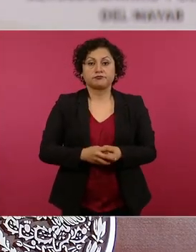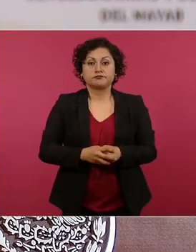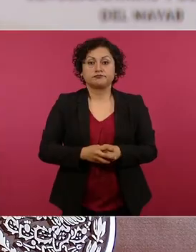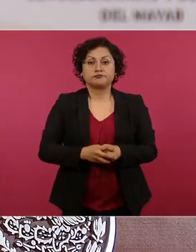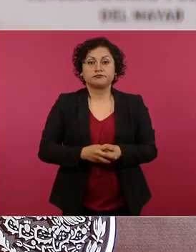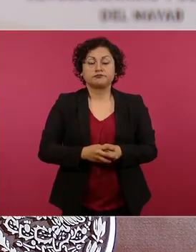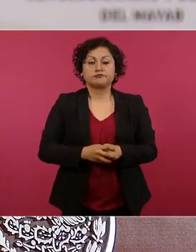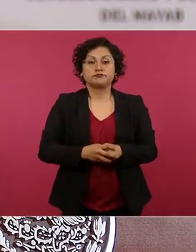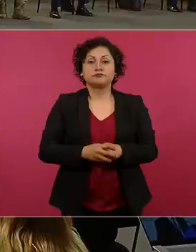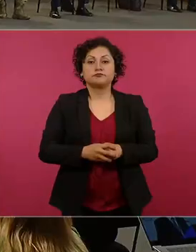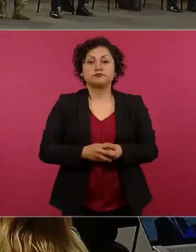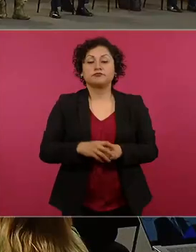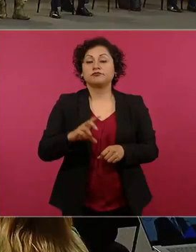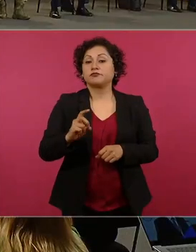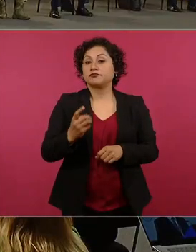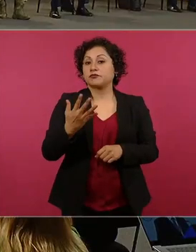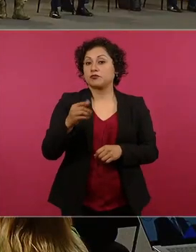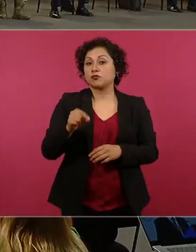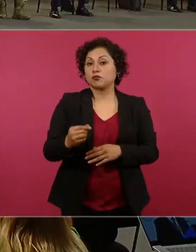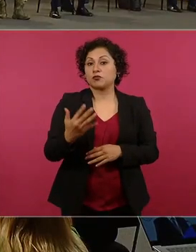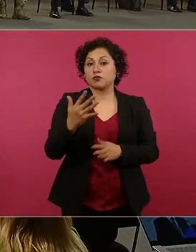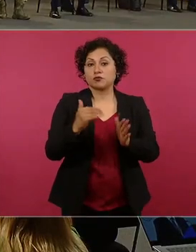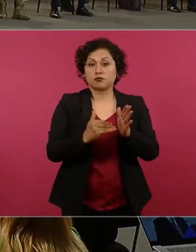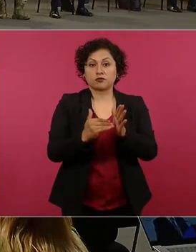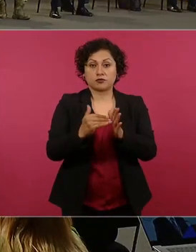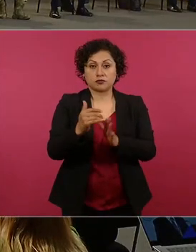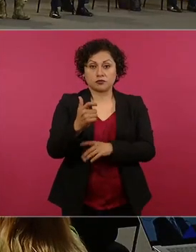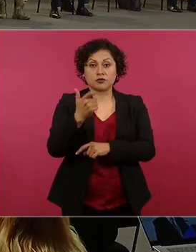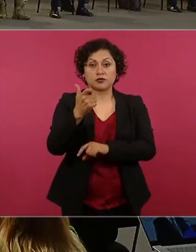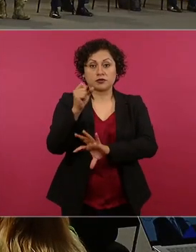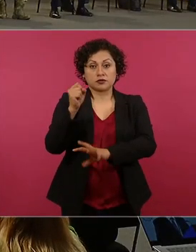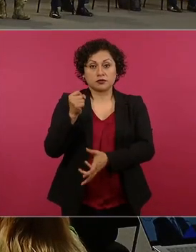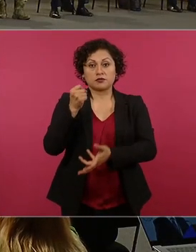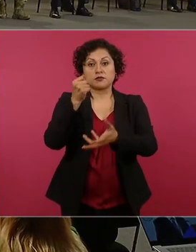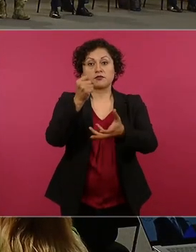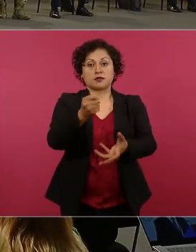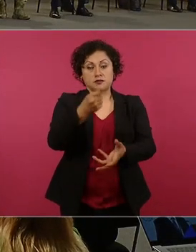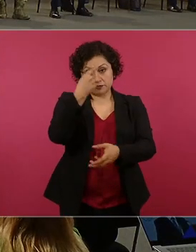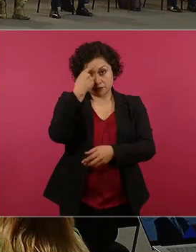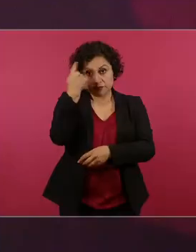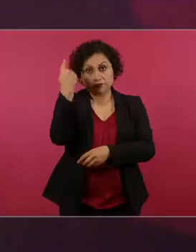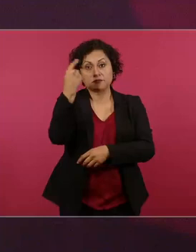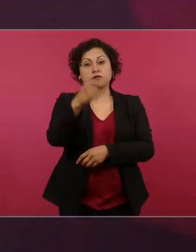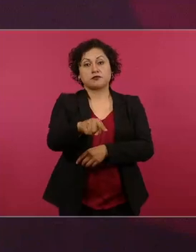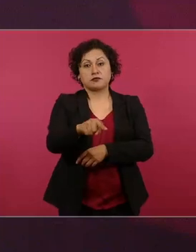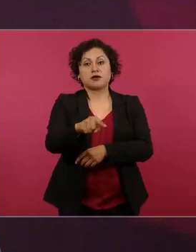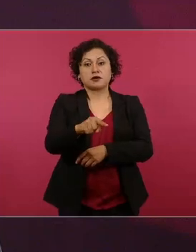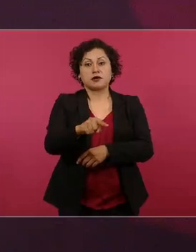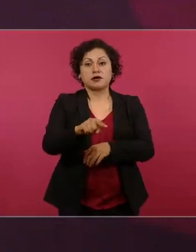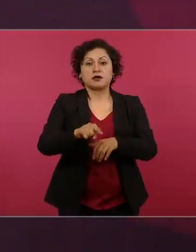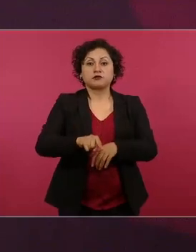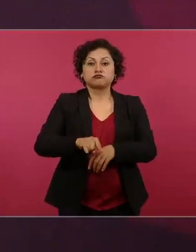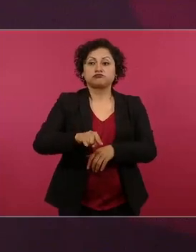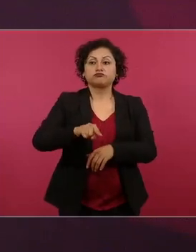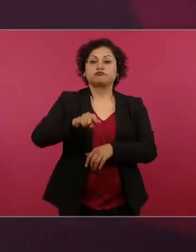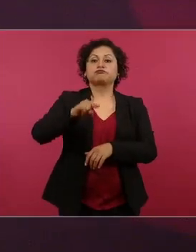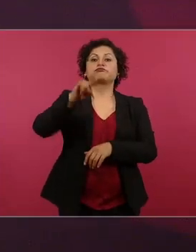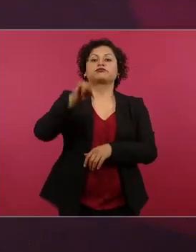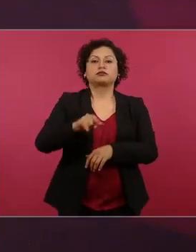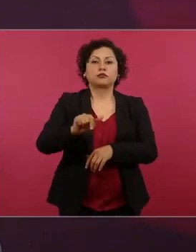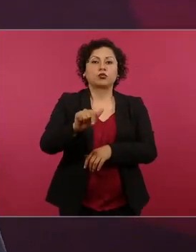Con un monto de 35.5 millones de pesos, se sustituirán 12 elevadores.